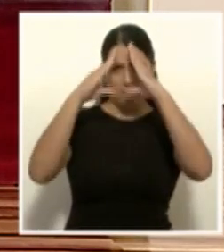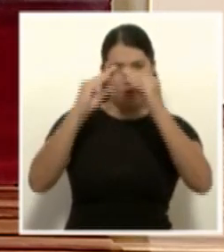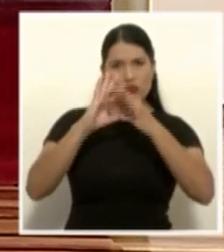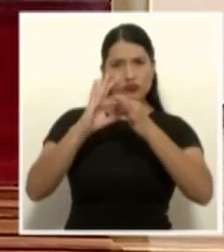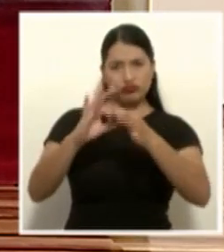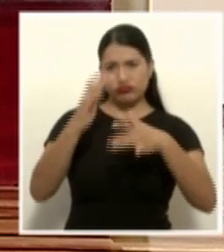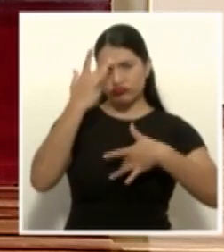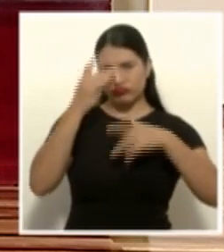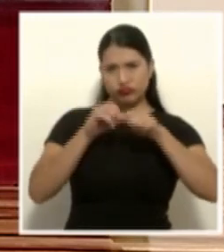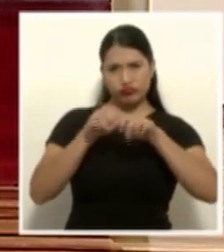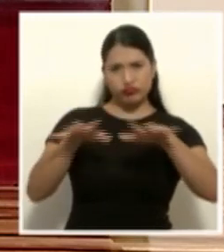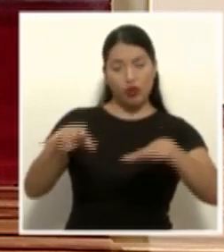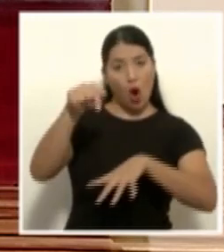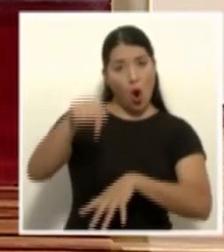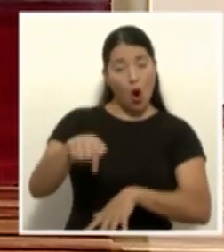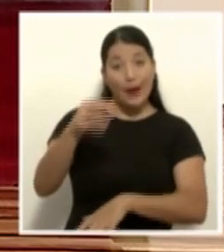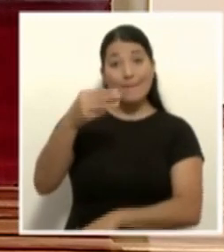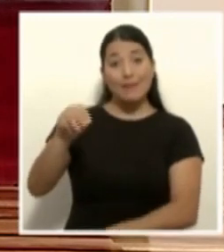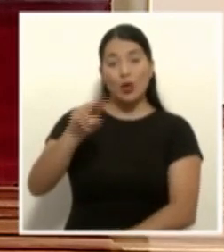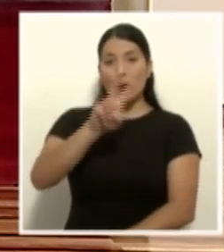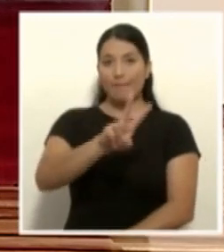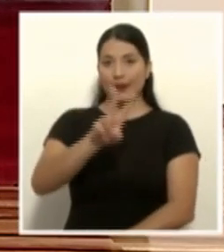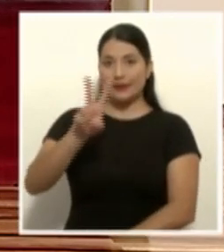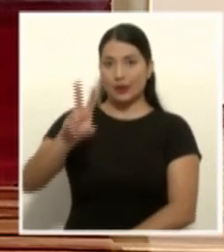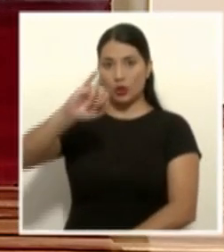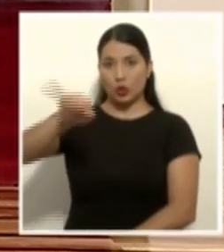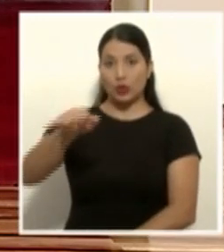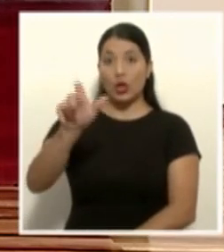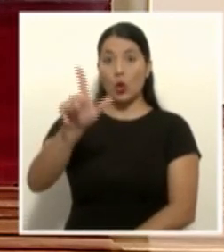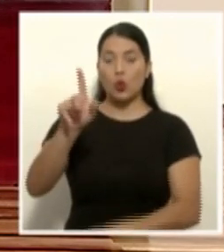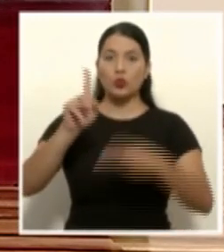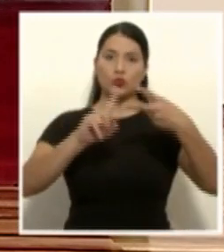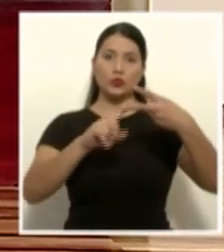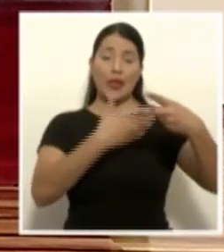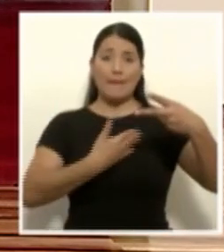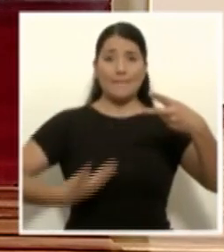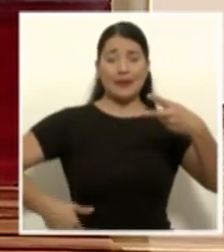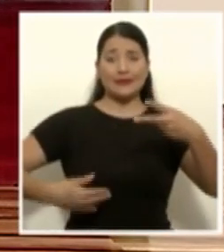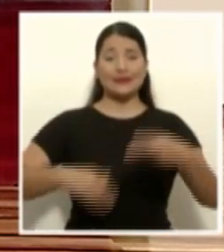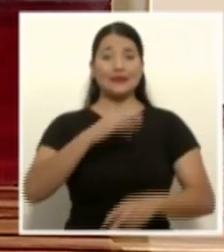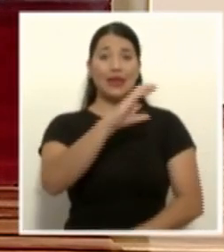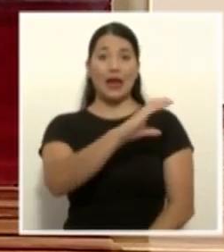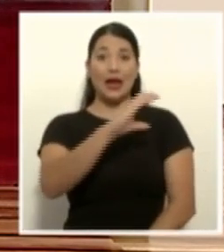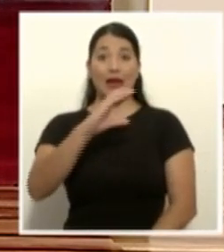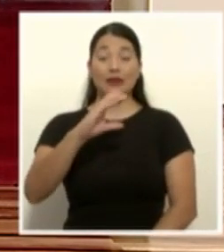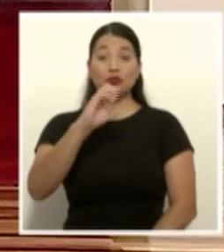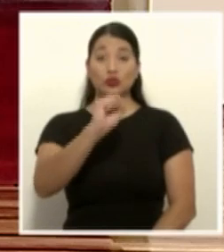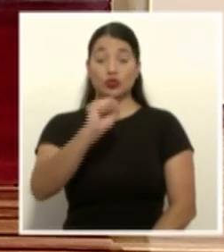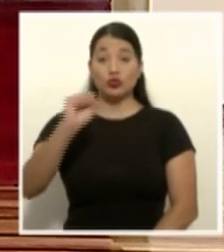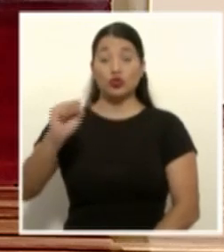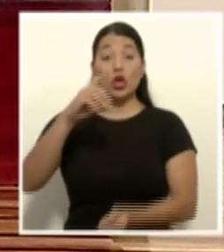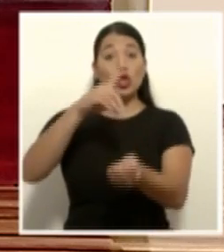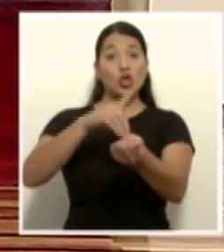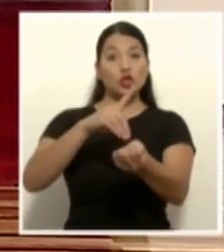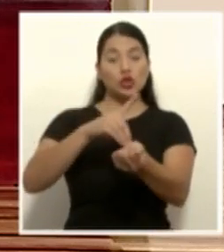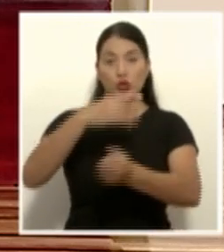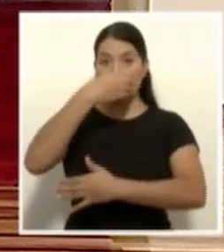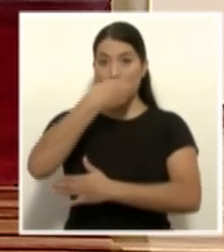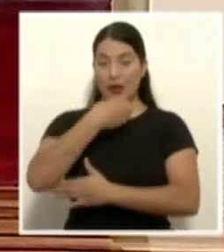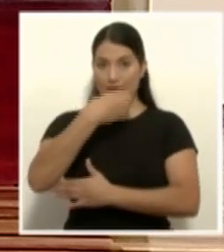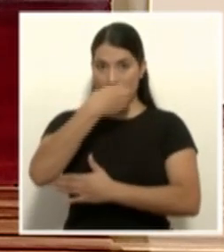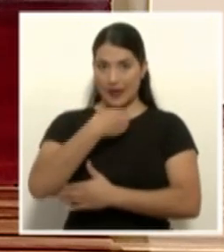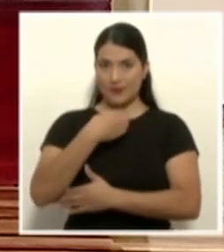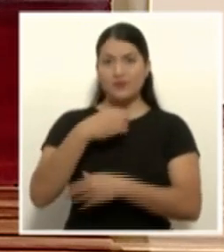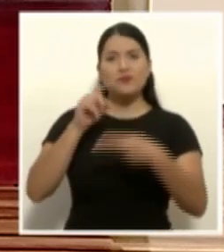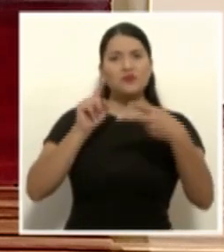este miércoles 22 de julio, y el presidente ejecutivo de la Caja Costarricense de Seguro Social, el doctor Román Macaya,